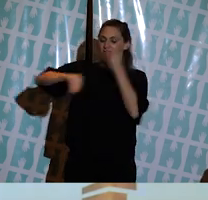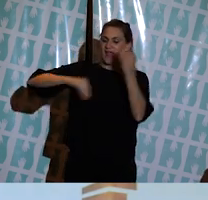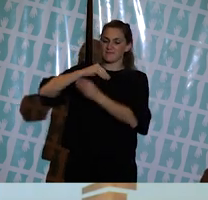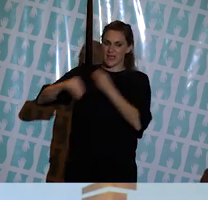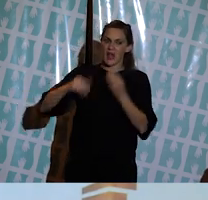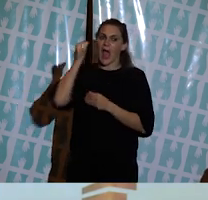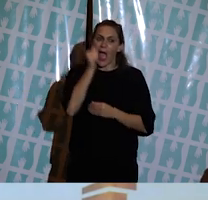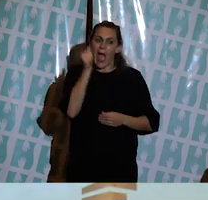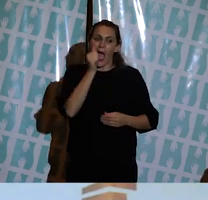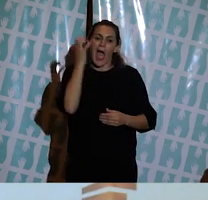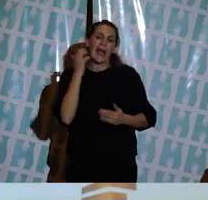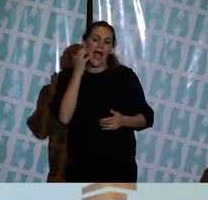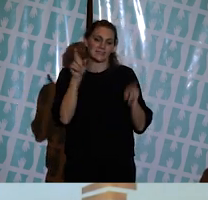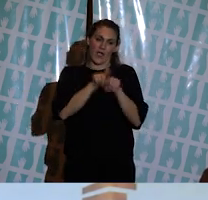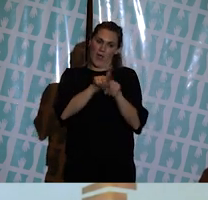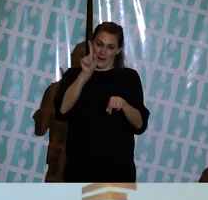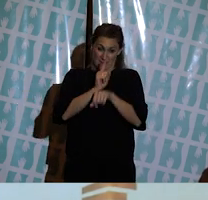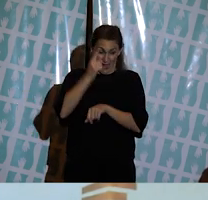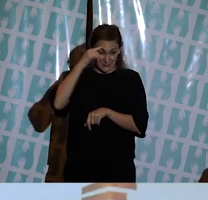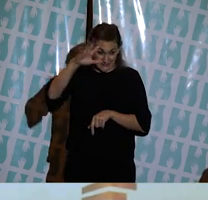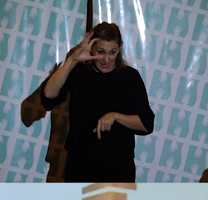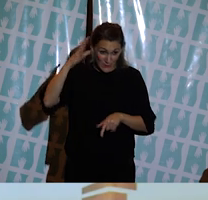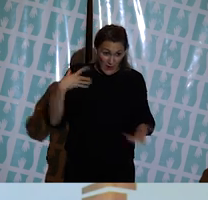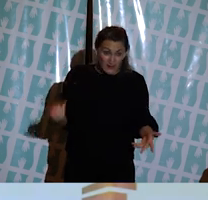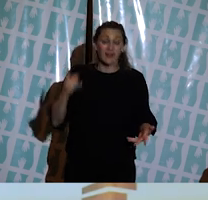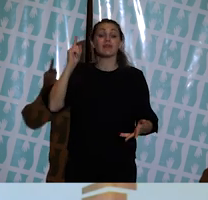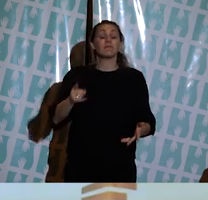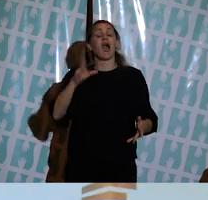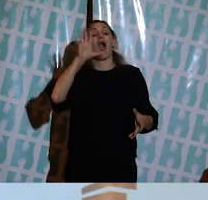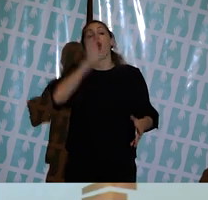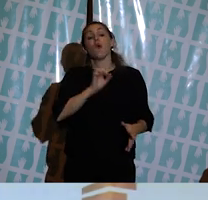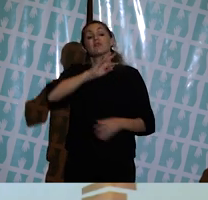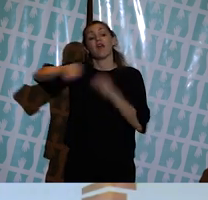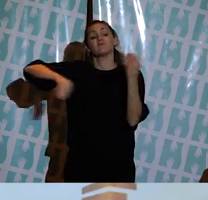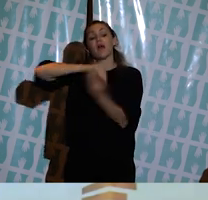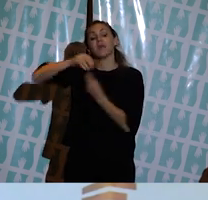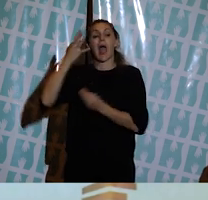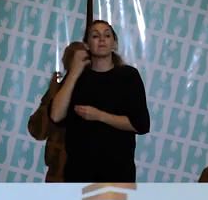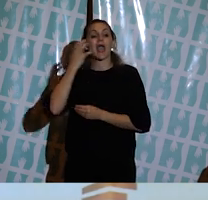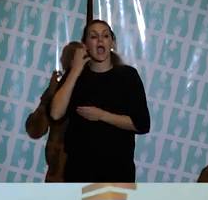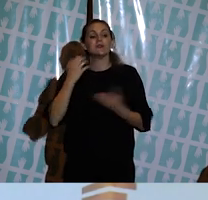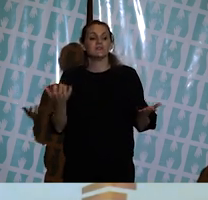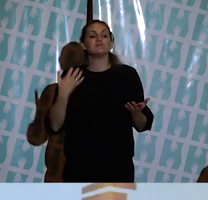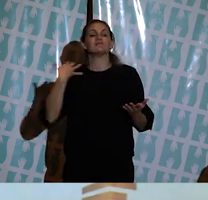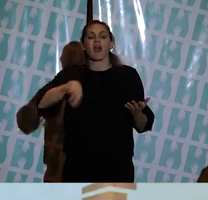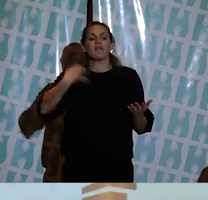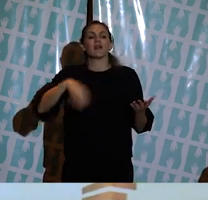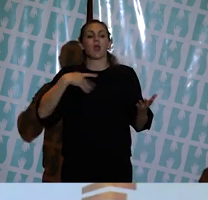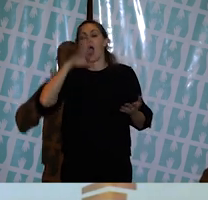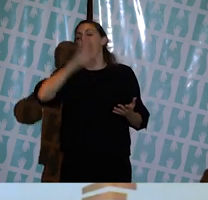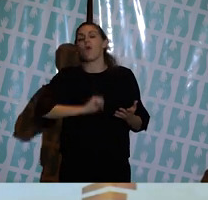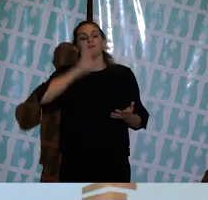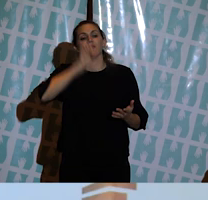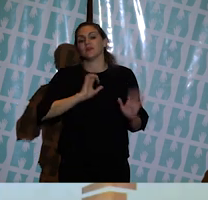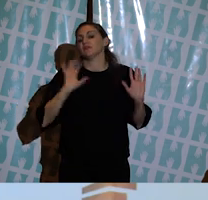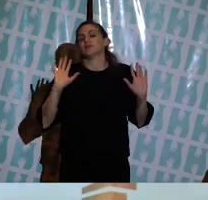con una adicción. Y vos también tienen que aguantarse la picazón ellos. A veces necesitan ayuda profesional para darse cuenta que lo tienen que aguantar. ¿Y qué